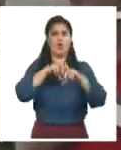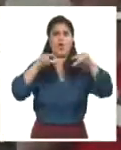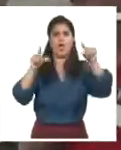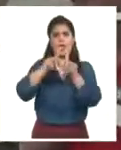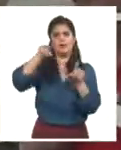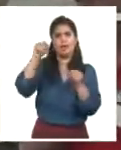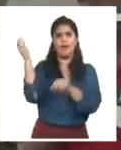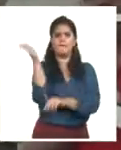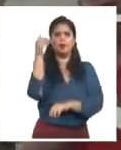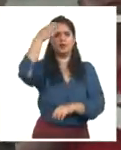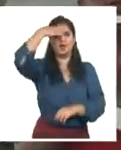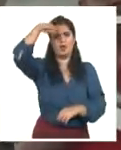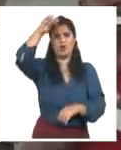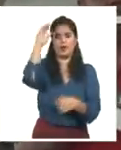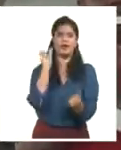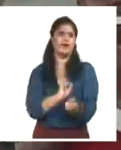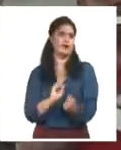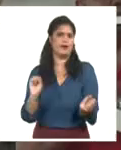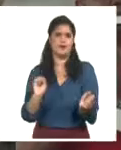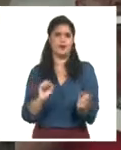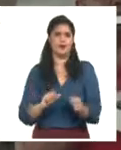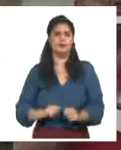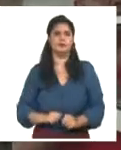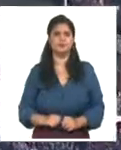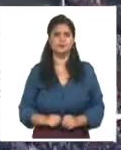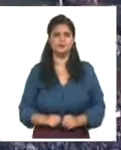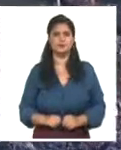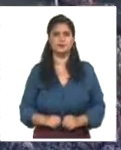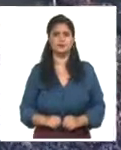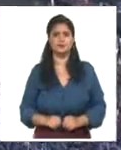¡Viva, Raúl! ¡Viva! Gladys Rubio, Sistema Informativo de la Televisión Cubana.